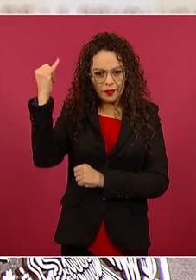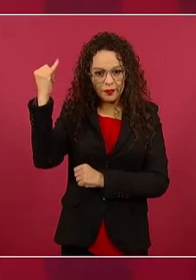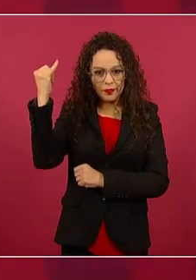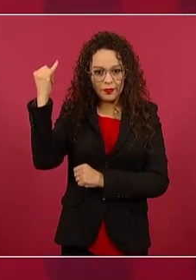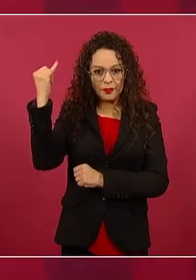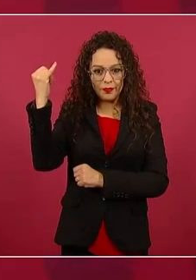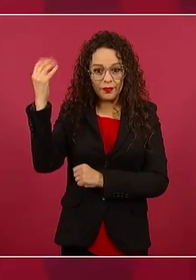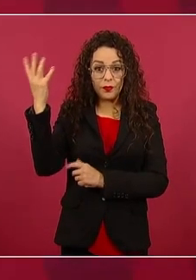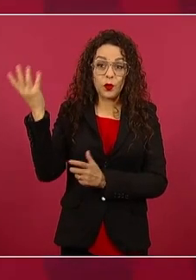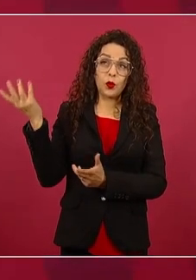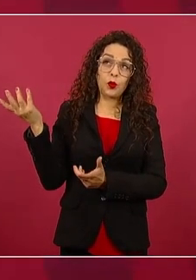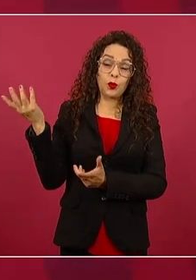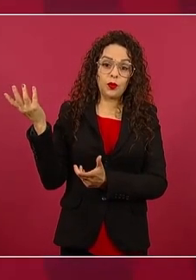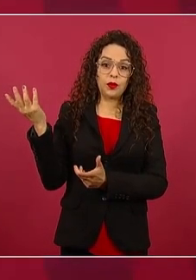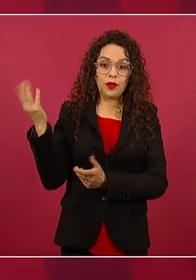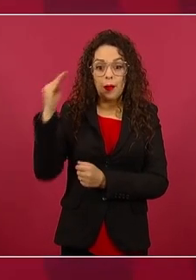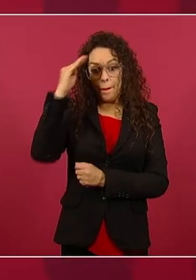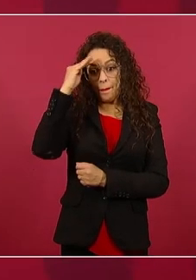internacionalistas, ¿no?,